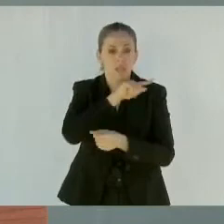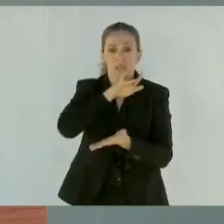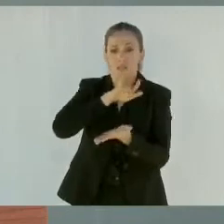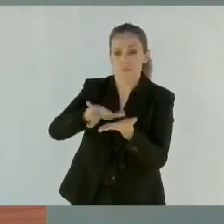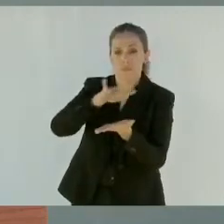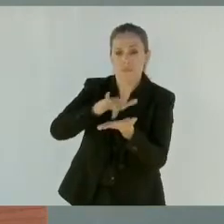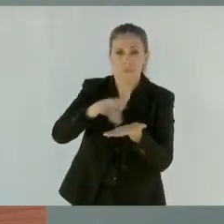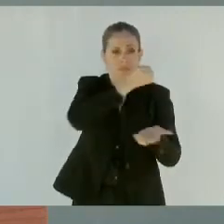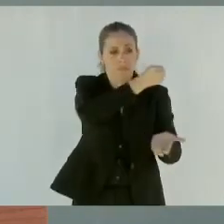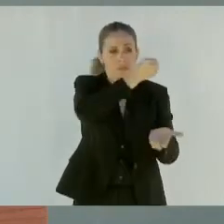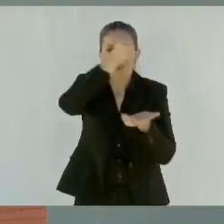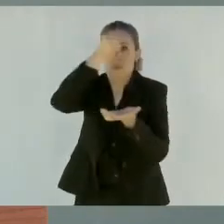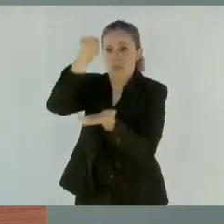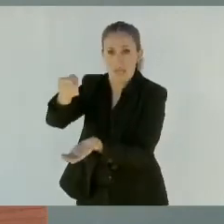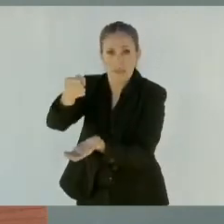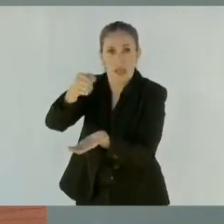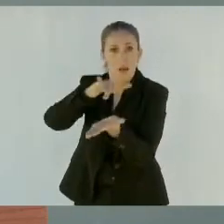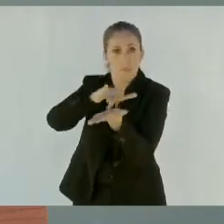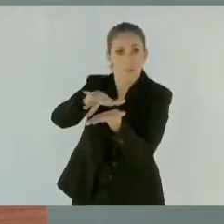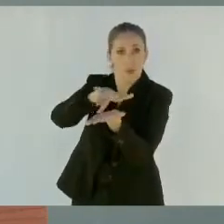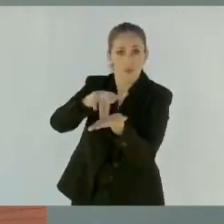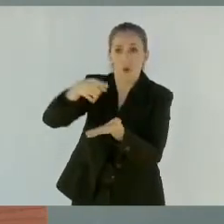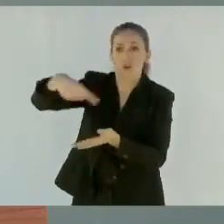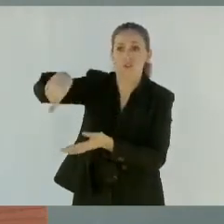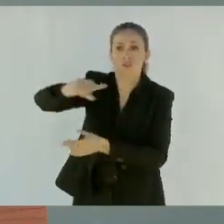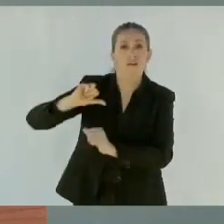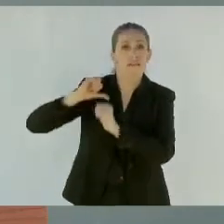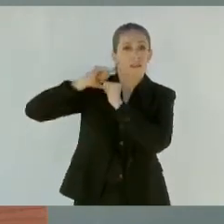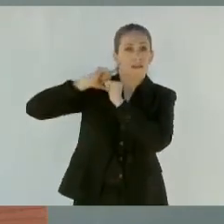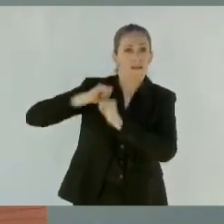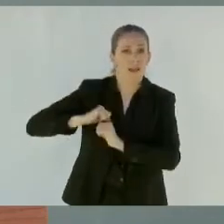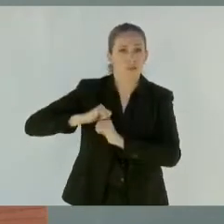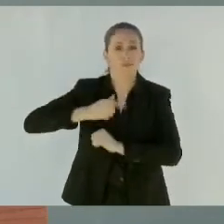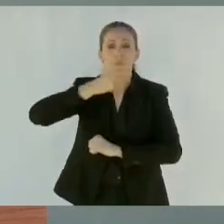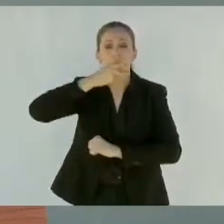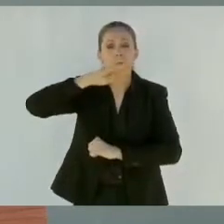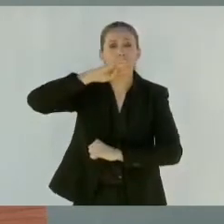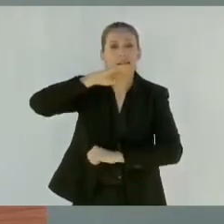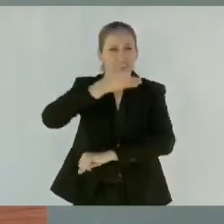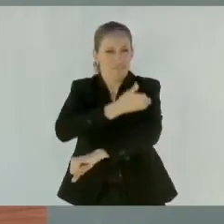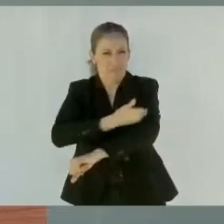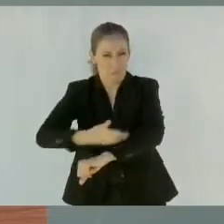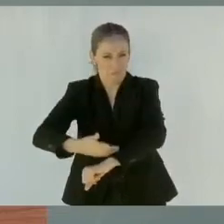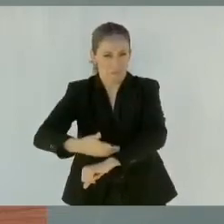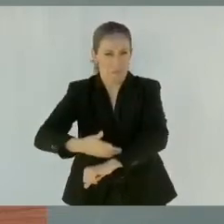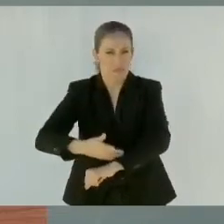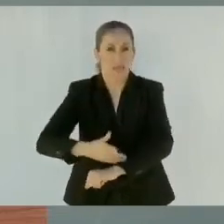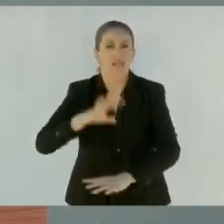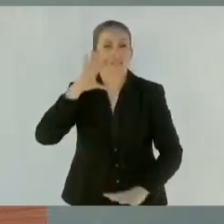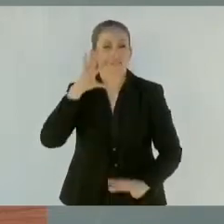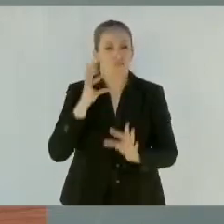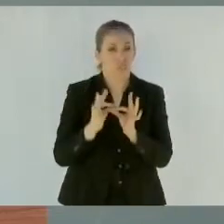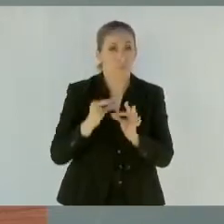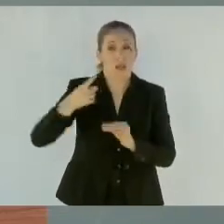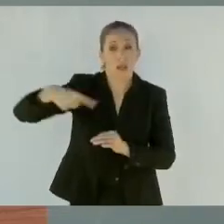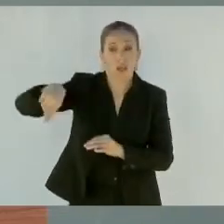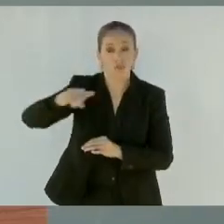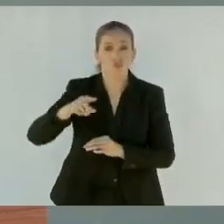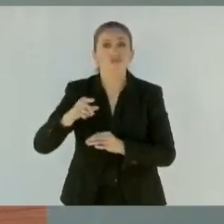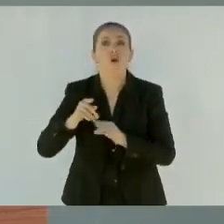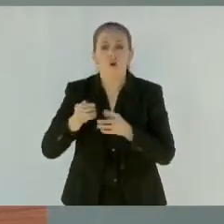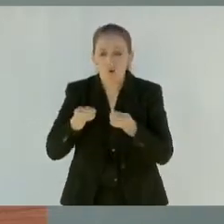sociedad de madres, de padres de familia, y ellos administran lo que